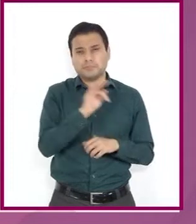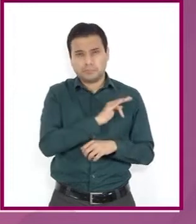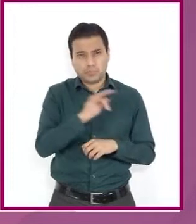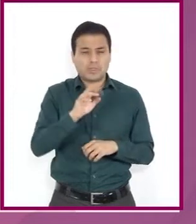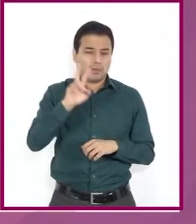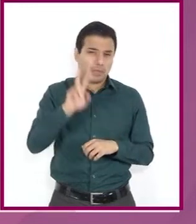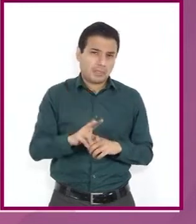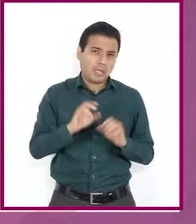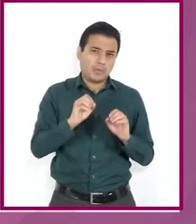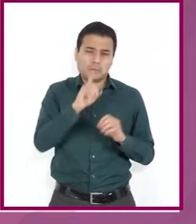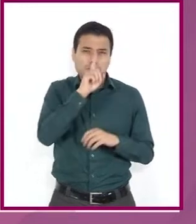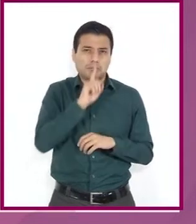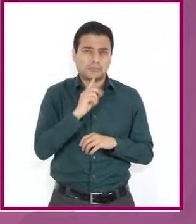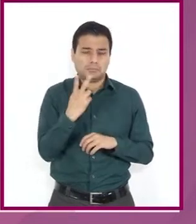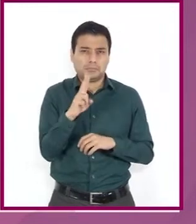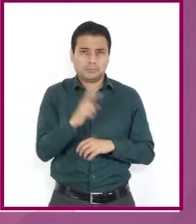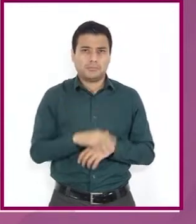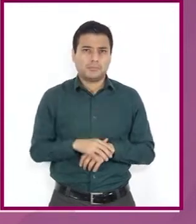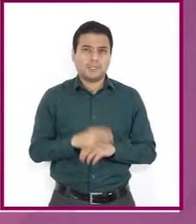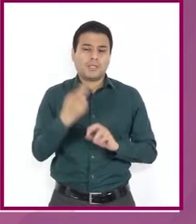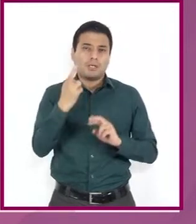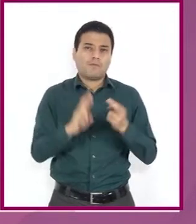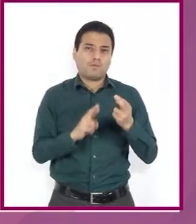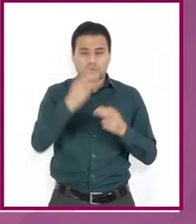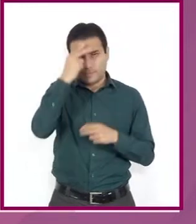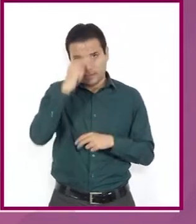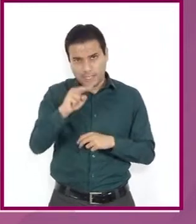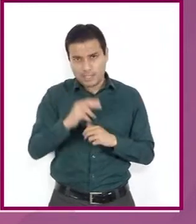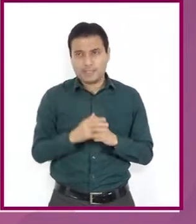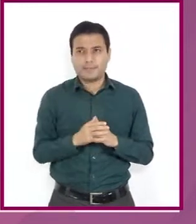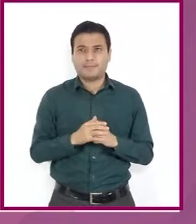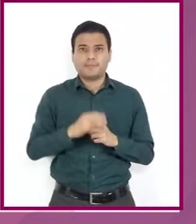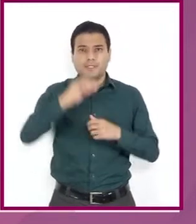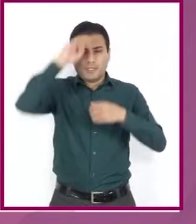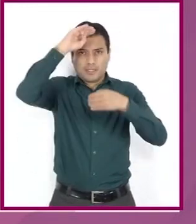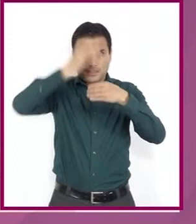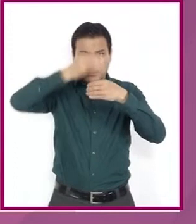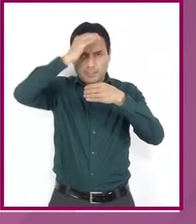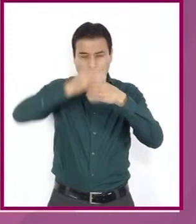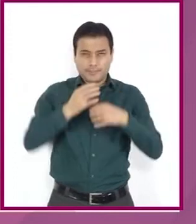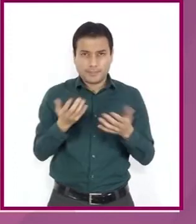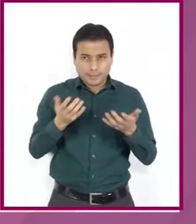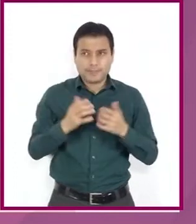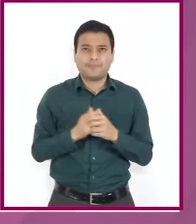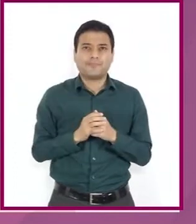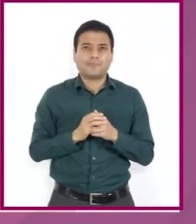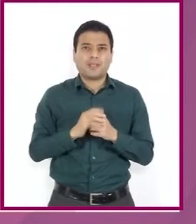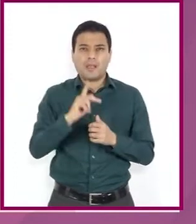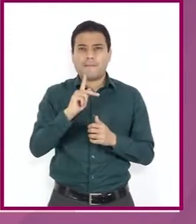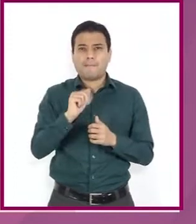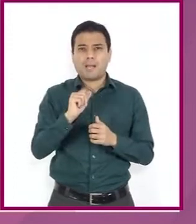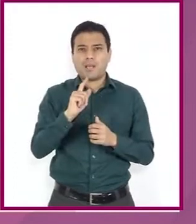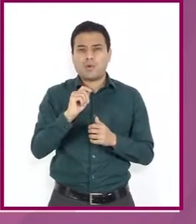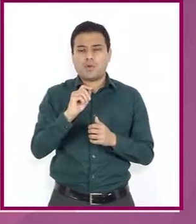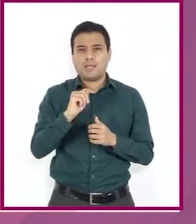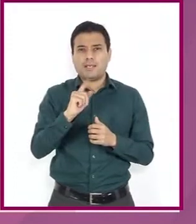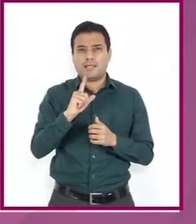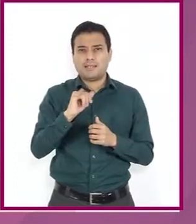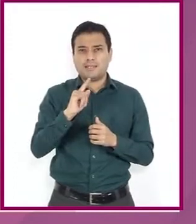o imaginaria. Revolución Mexicana, Edad Media, Paleolítico, época